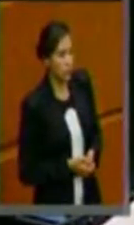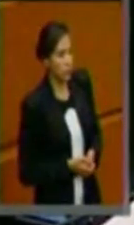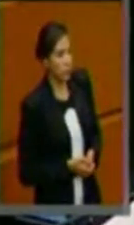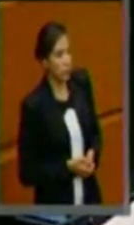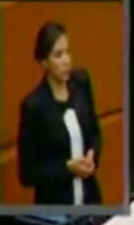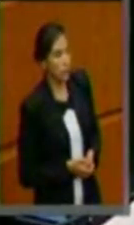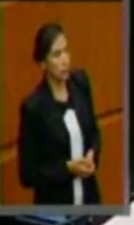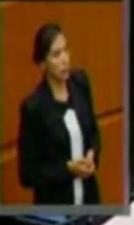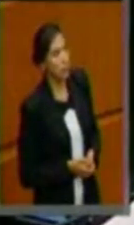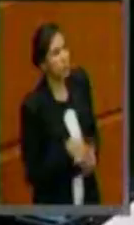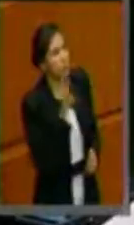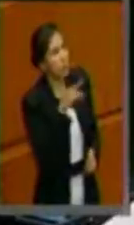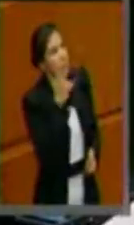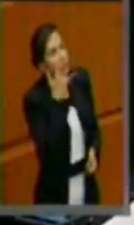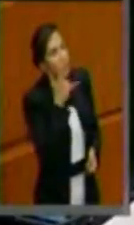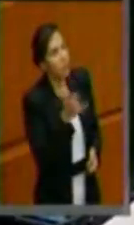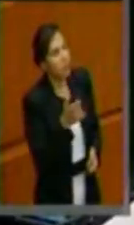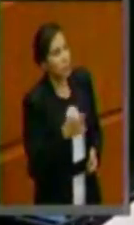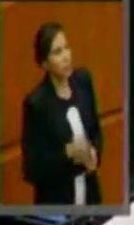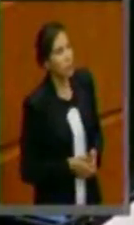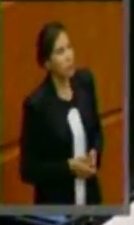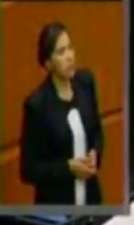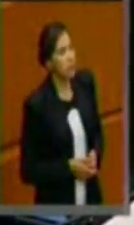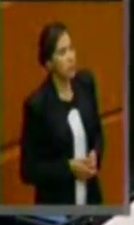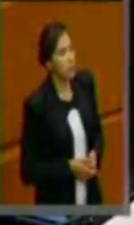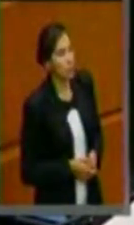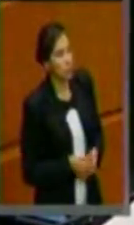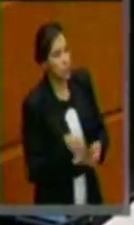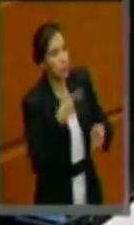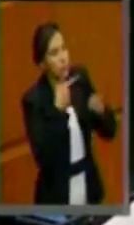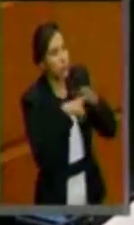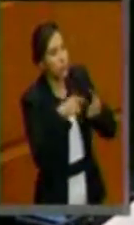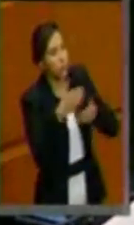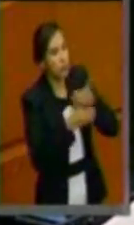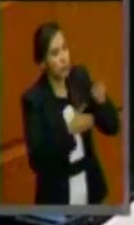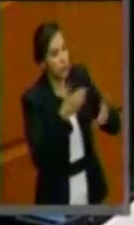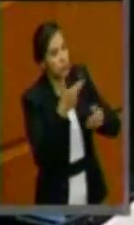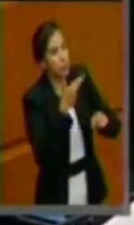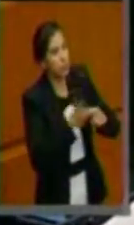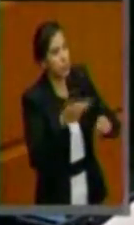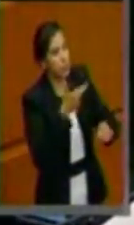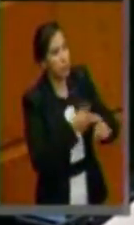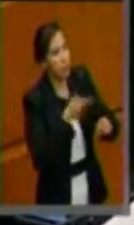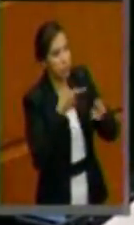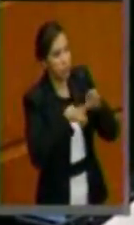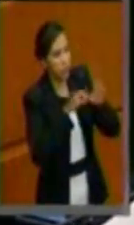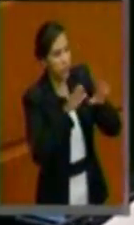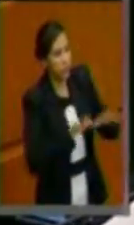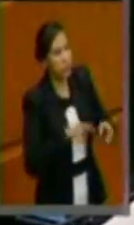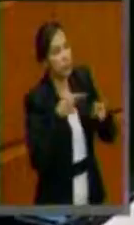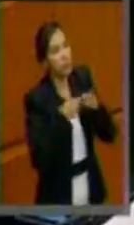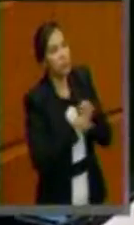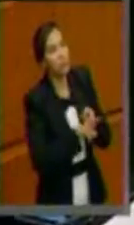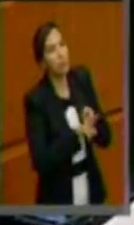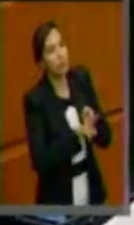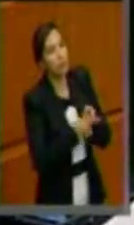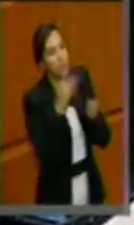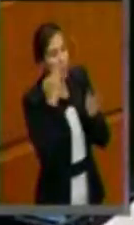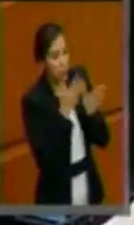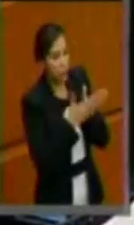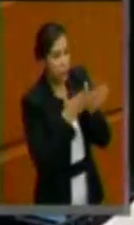Lo raro es que el inicio de su proceso fue un proceso por escrito cuando inició, lo